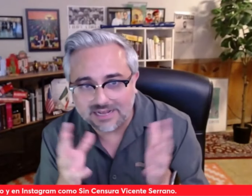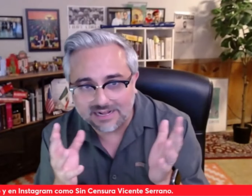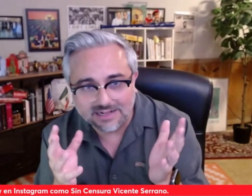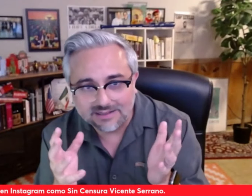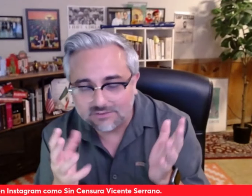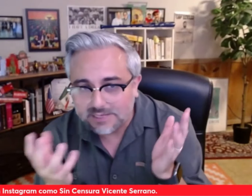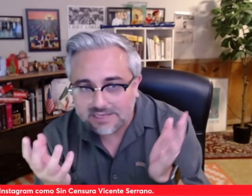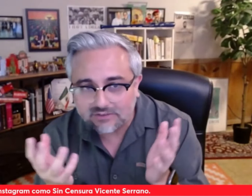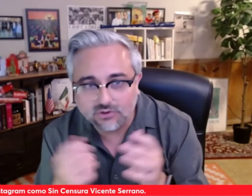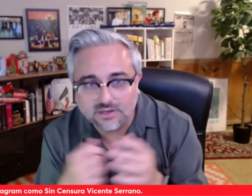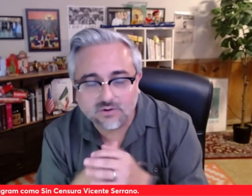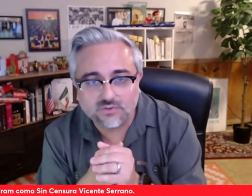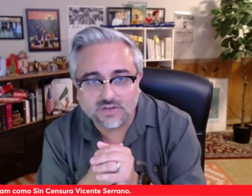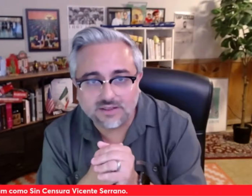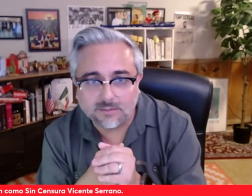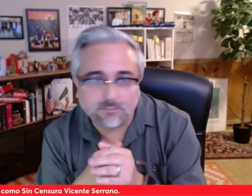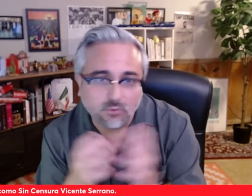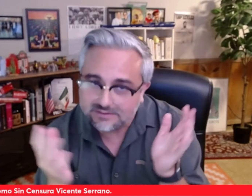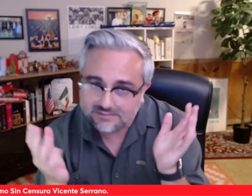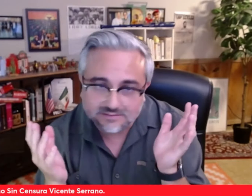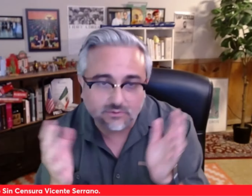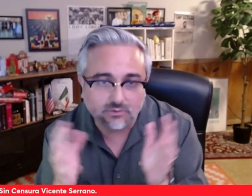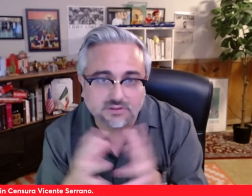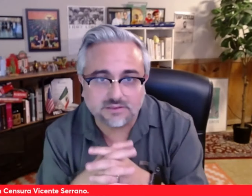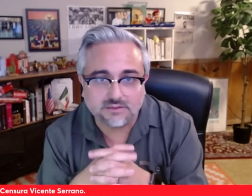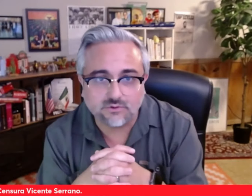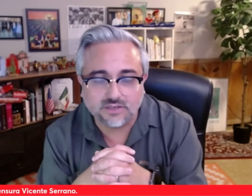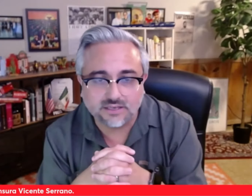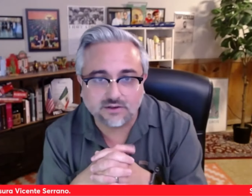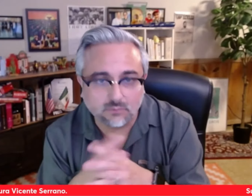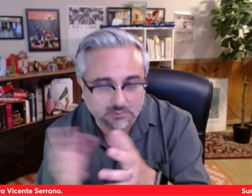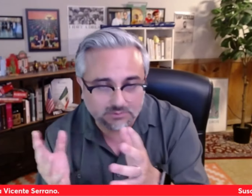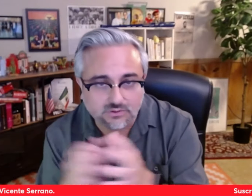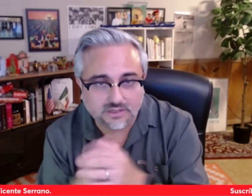una fabricación en contra de la pobrecita